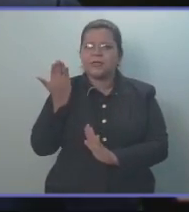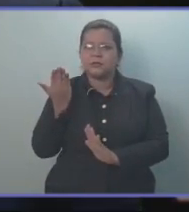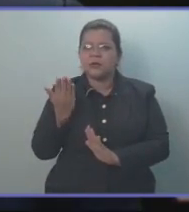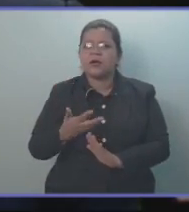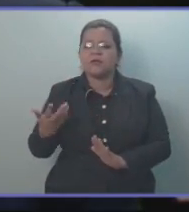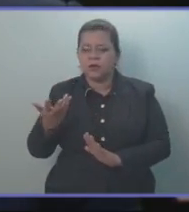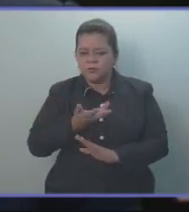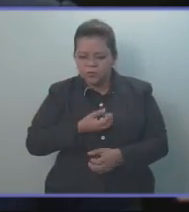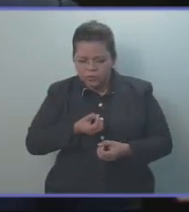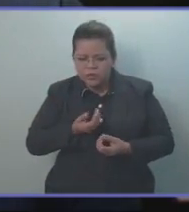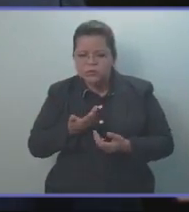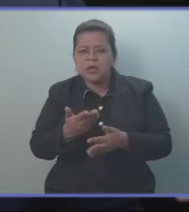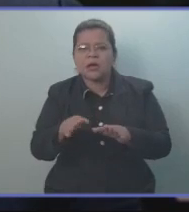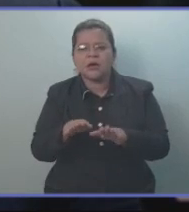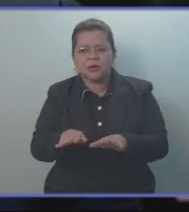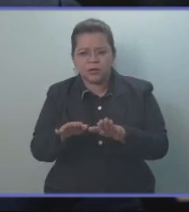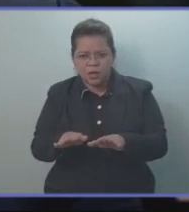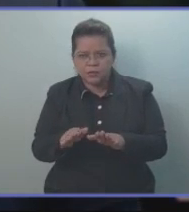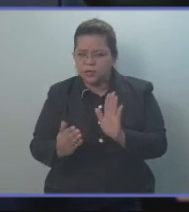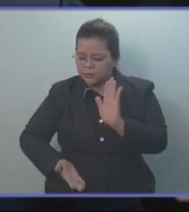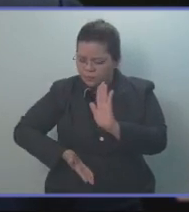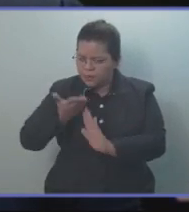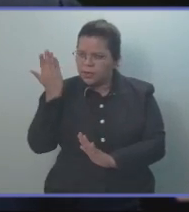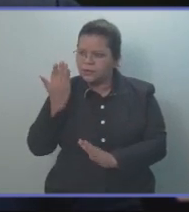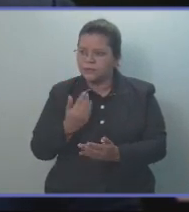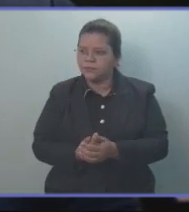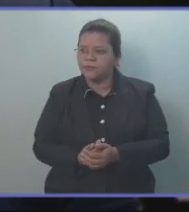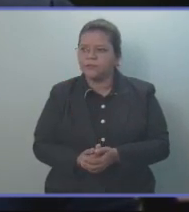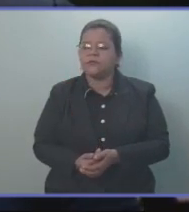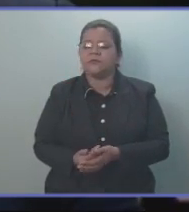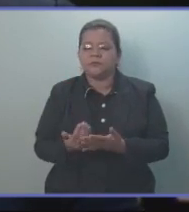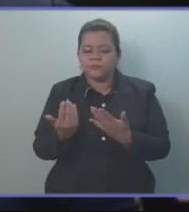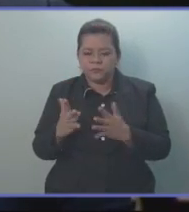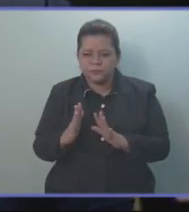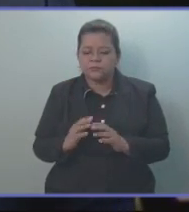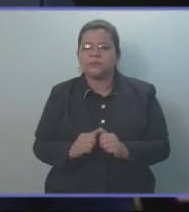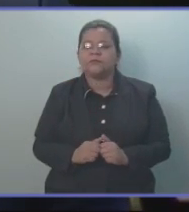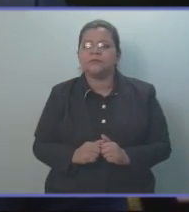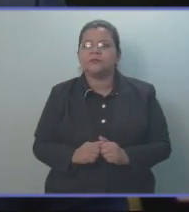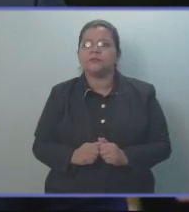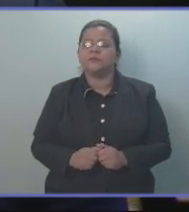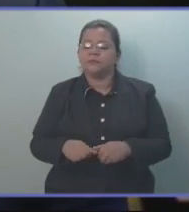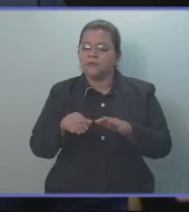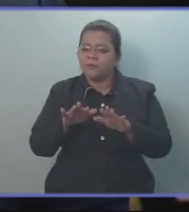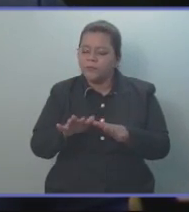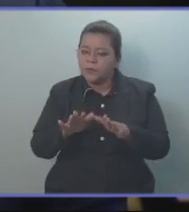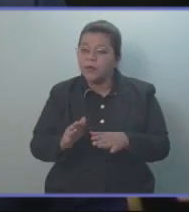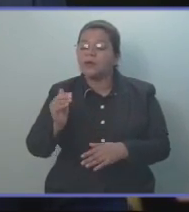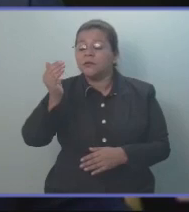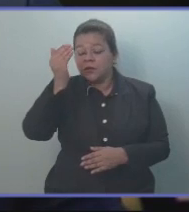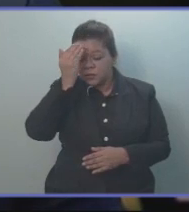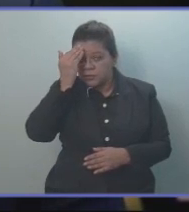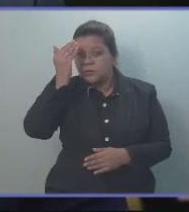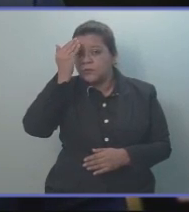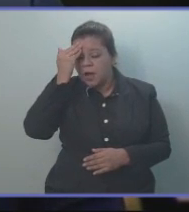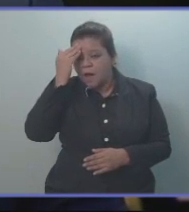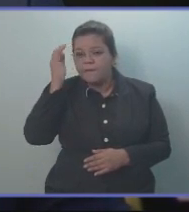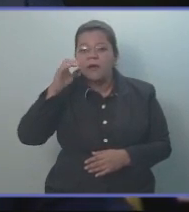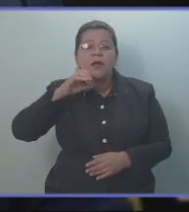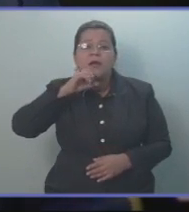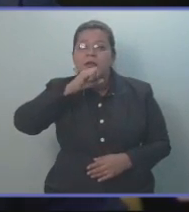estamos agradecidos. Son más los salvadoreños que dicen gracias y que reconocen a